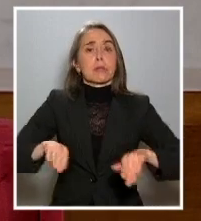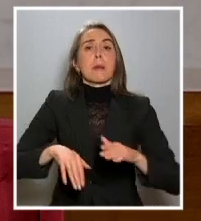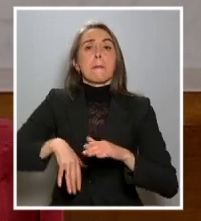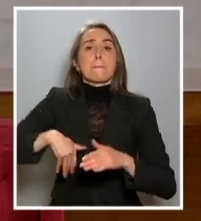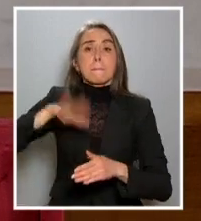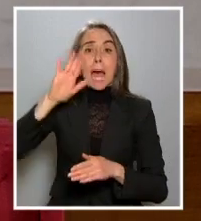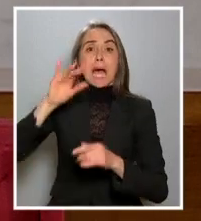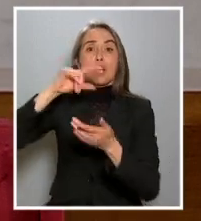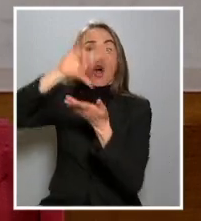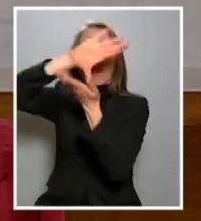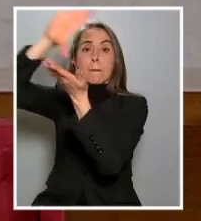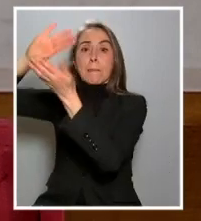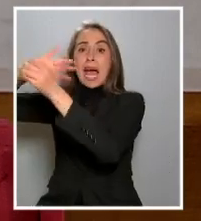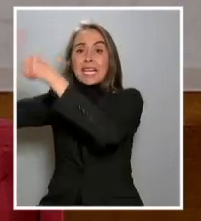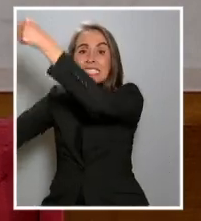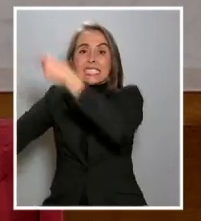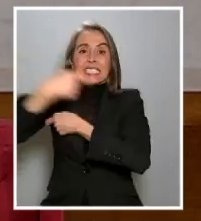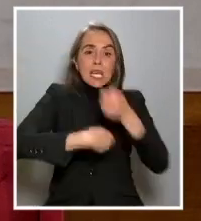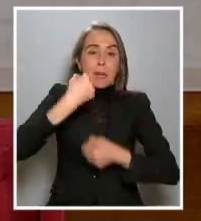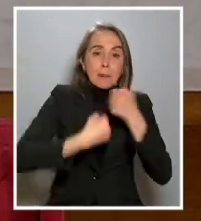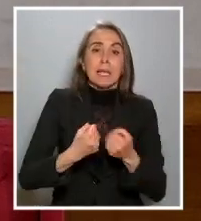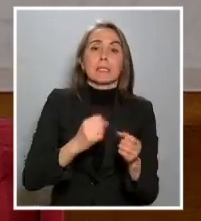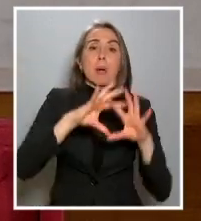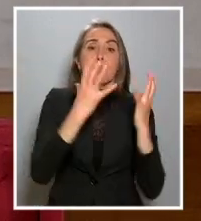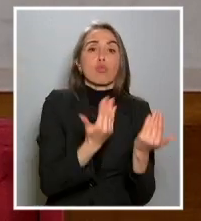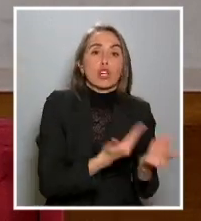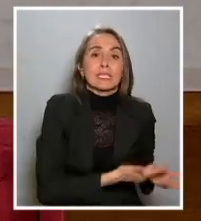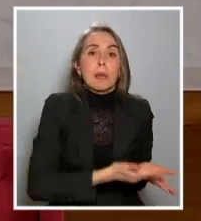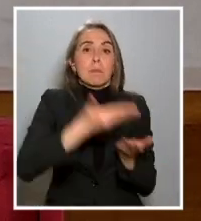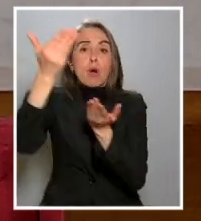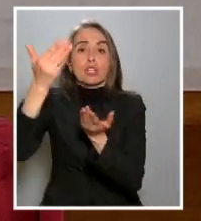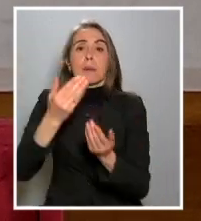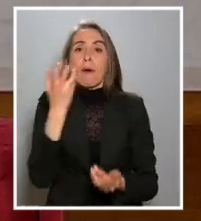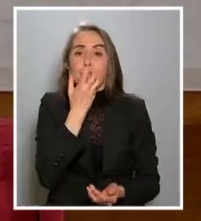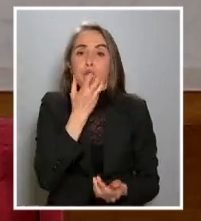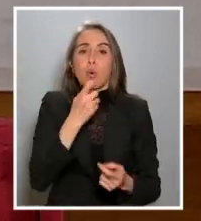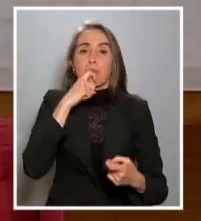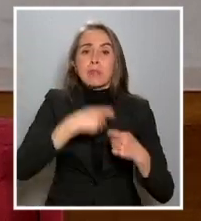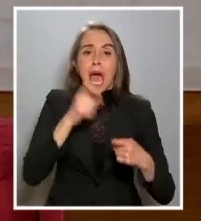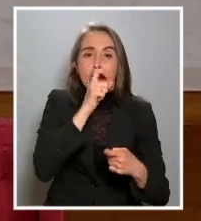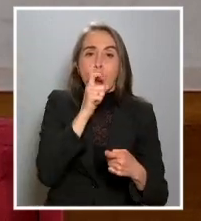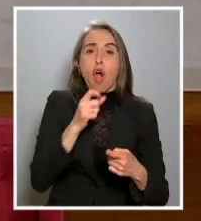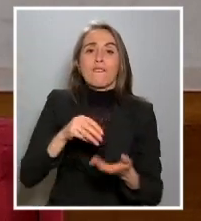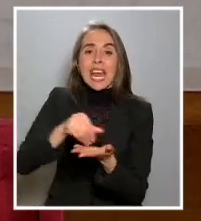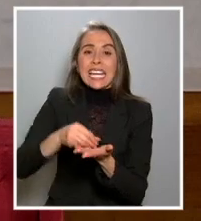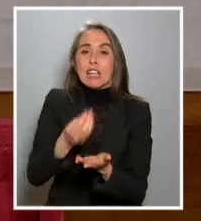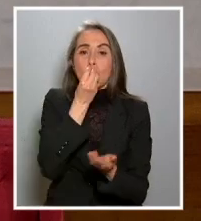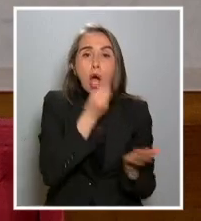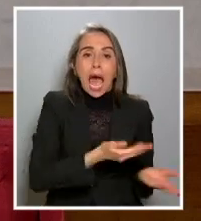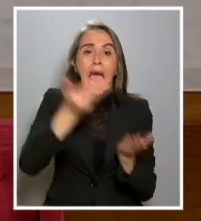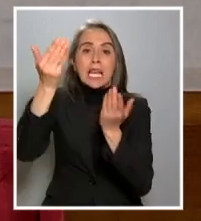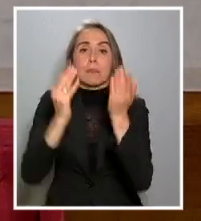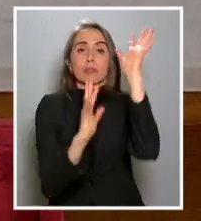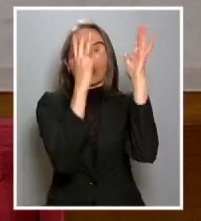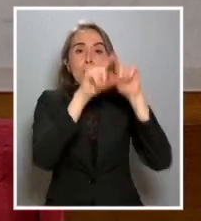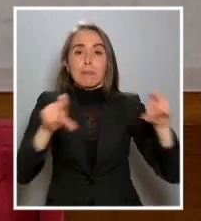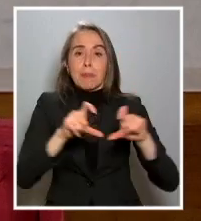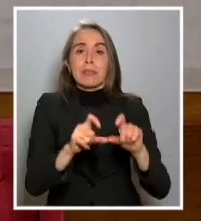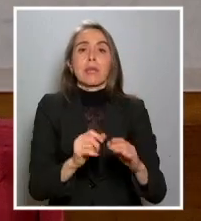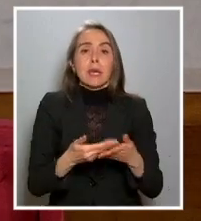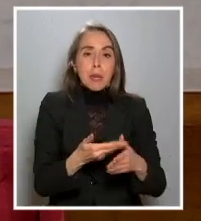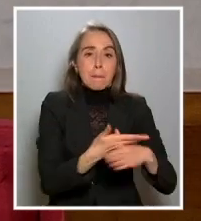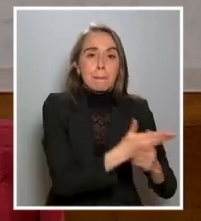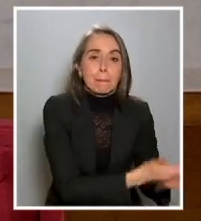y el mundo requiere de nuestro cobre, de nuestro litio, de nuestras frutas, de nuestros alimentos, de nuestros productos forestales, de nuestra